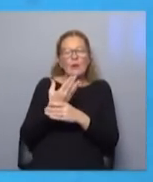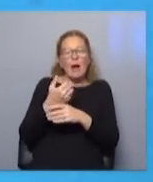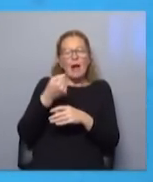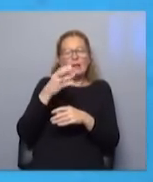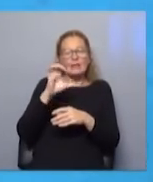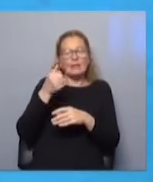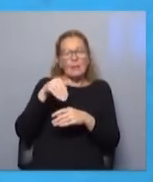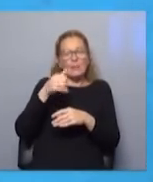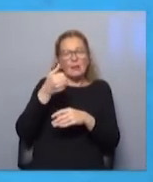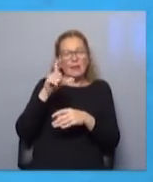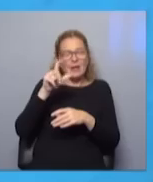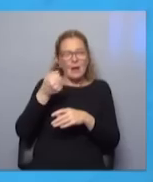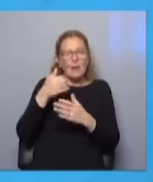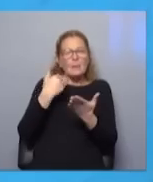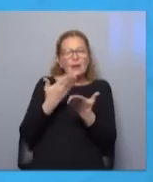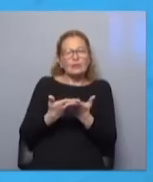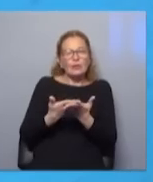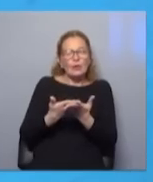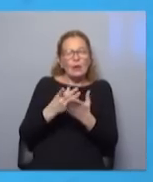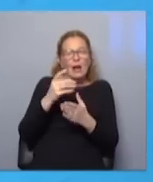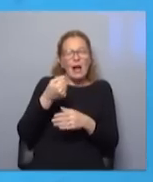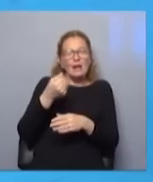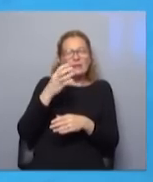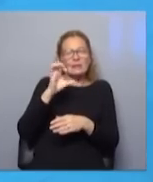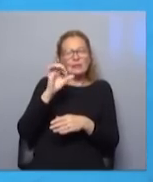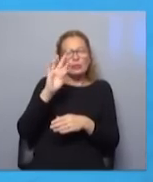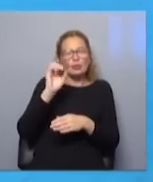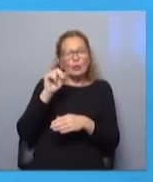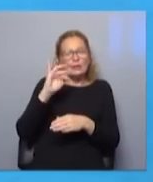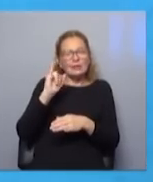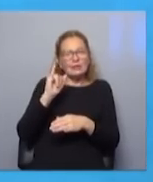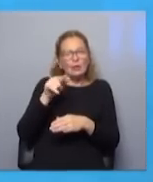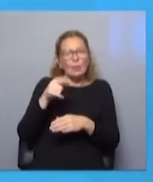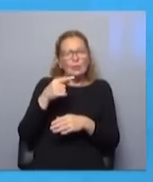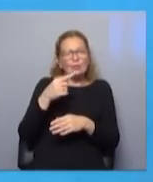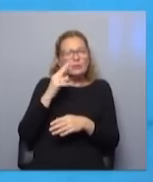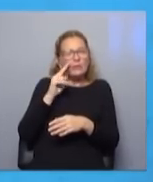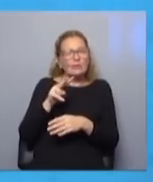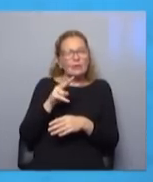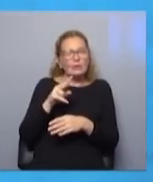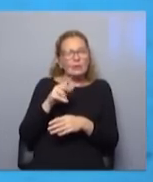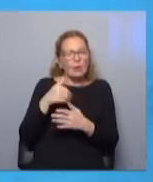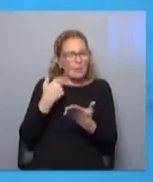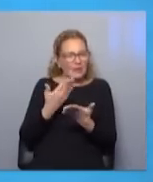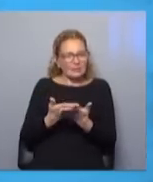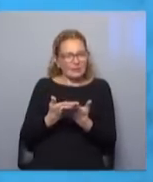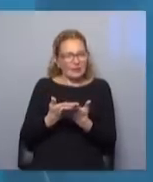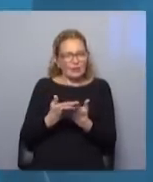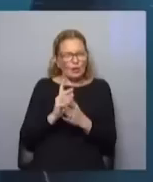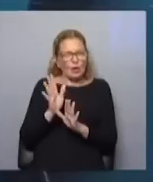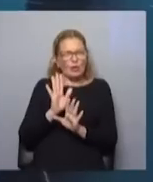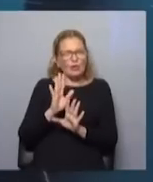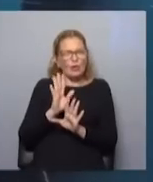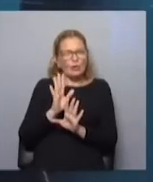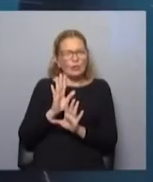y plantea un homenaje al contador danilo astori cómo se tiene que leer eso no no planteo me analizo lo que concretamente lo venía